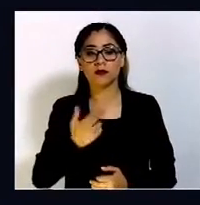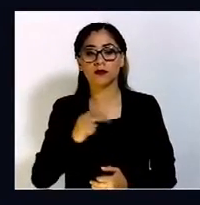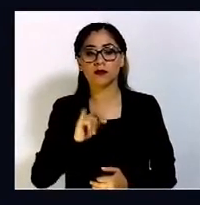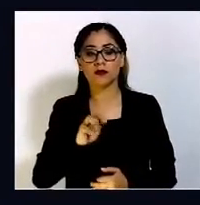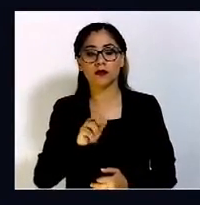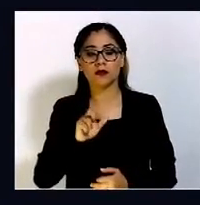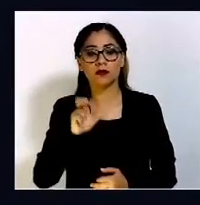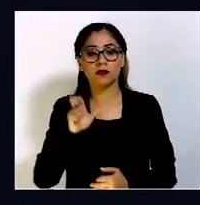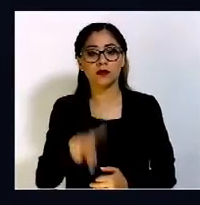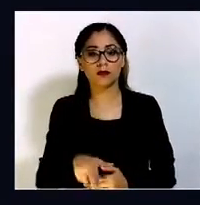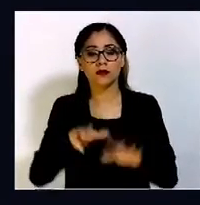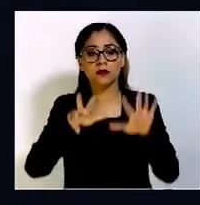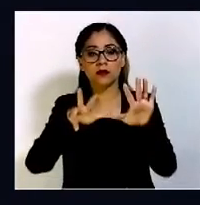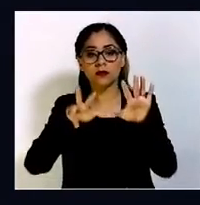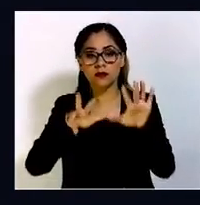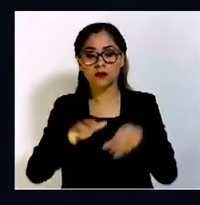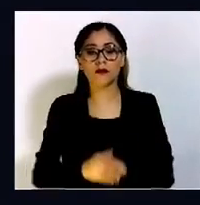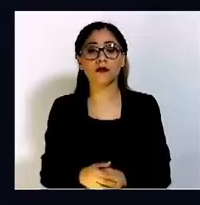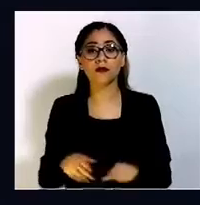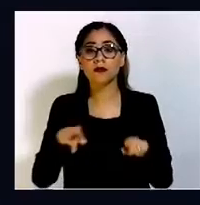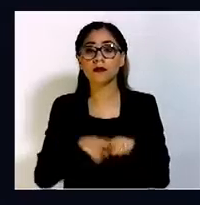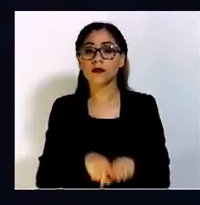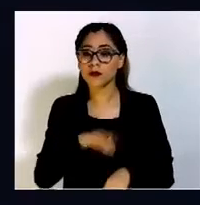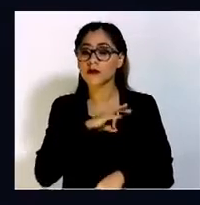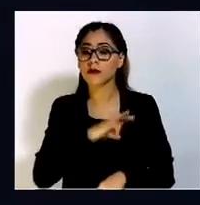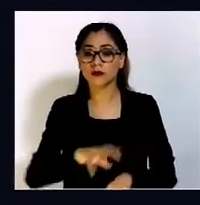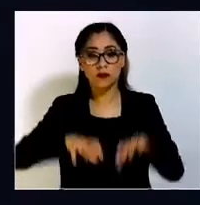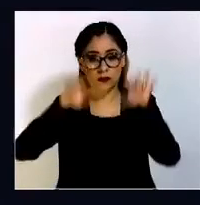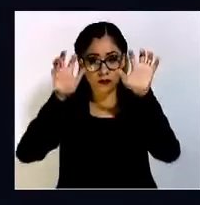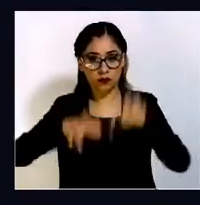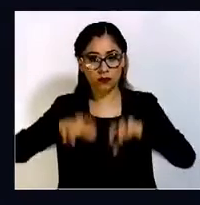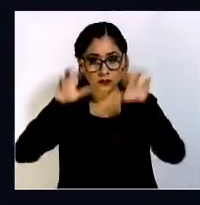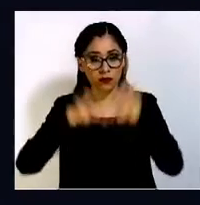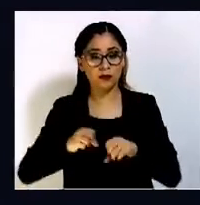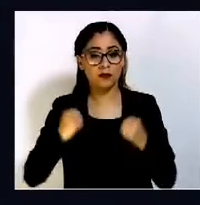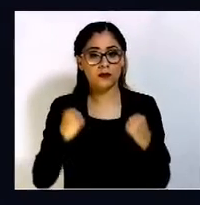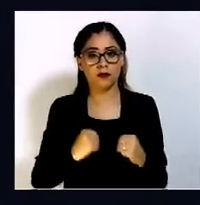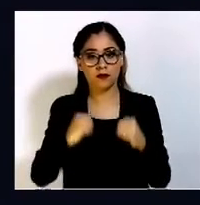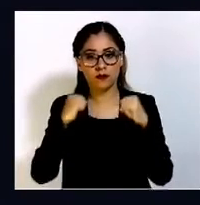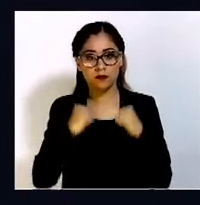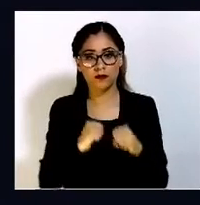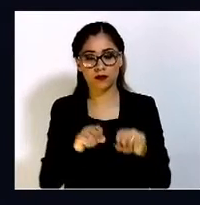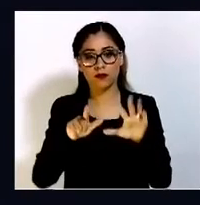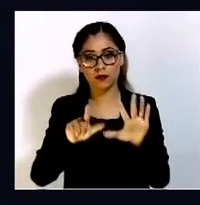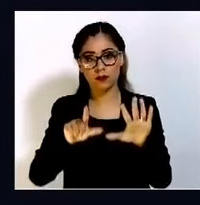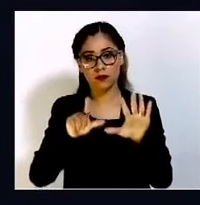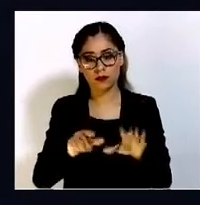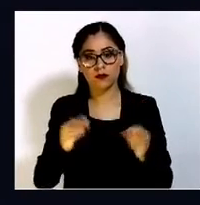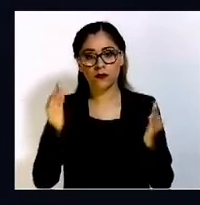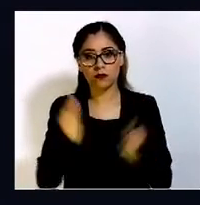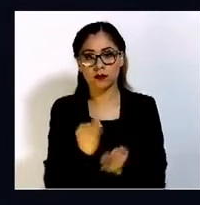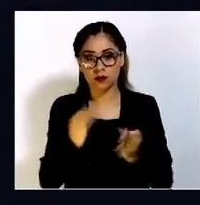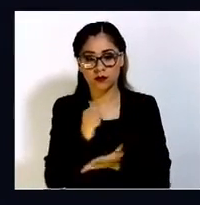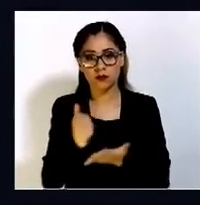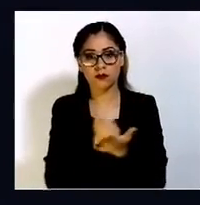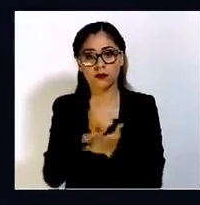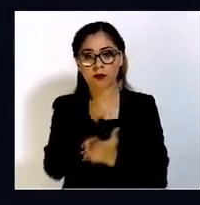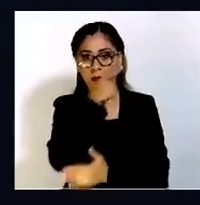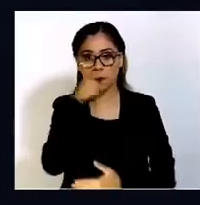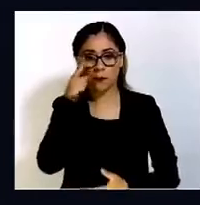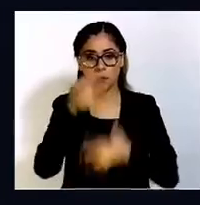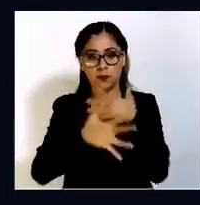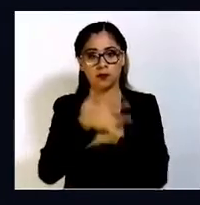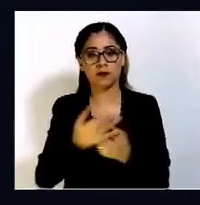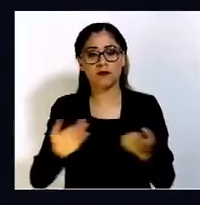grados el termómetro. También hay pronóstico de lluvia para Chapala, que amanece a 17 grados. Ciudad Guzmán, 15 grados, también